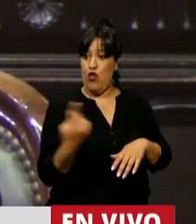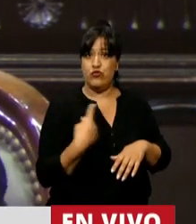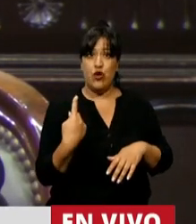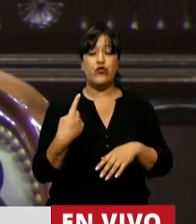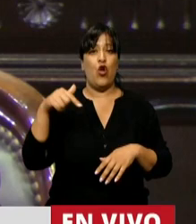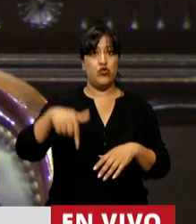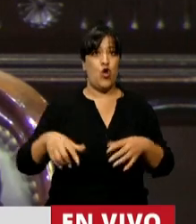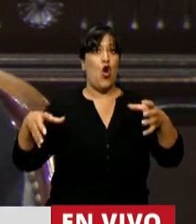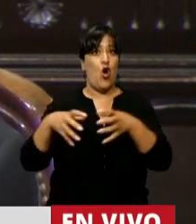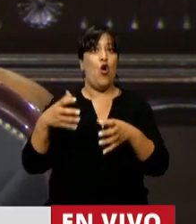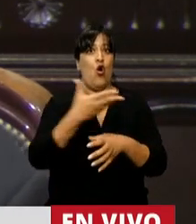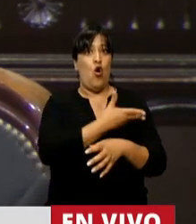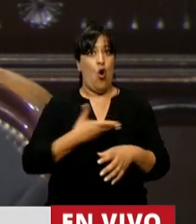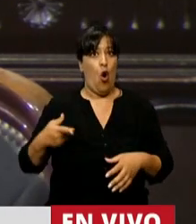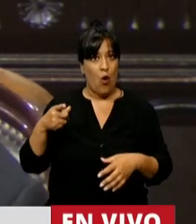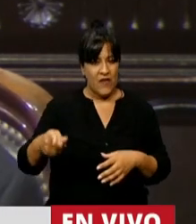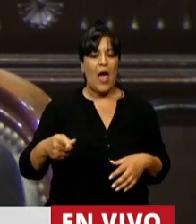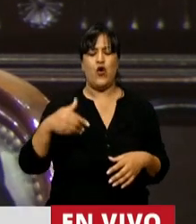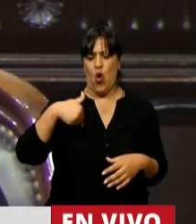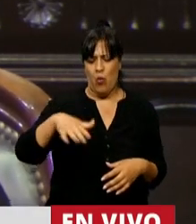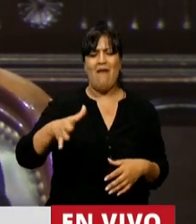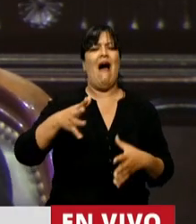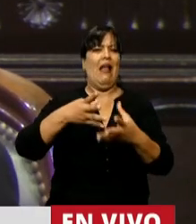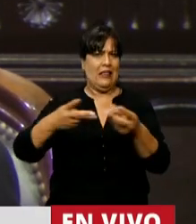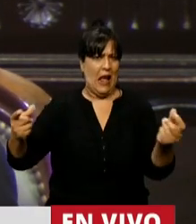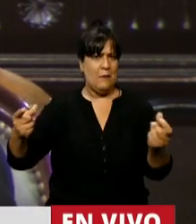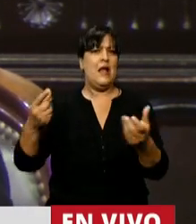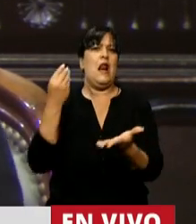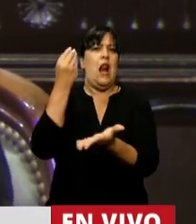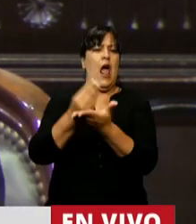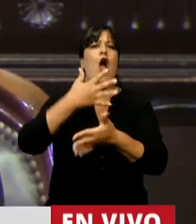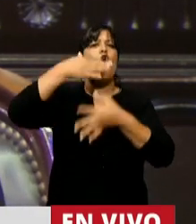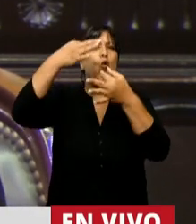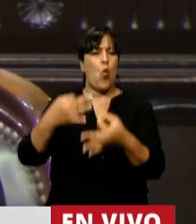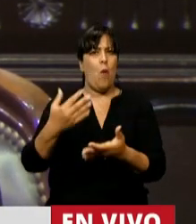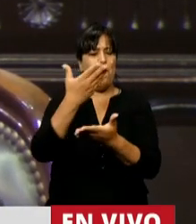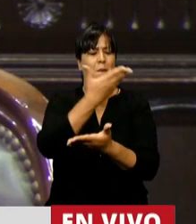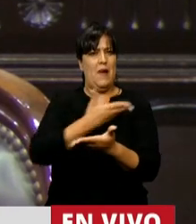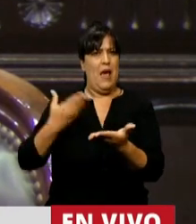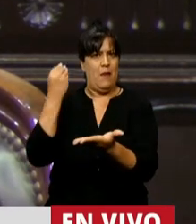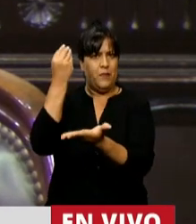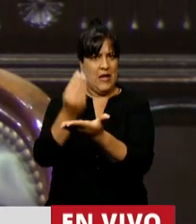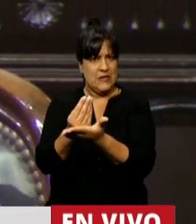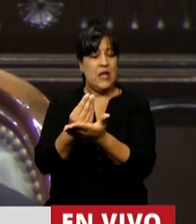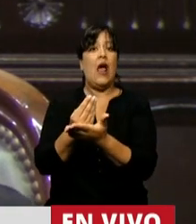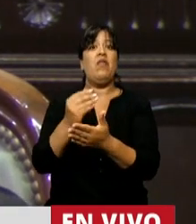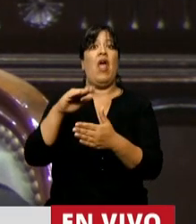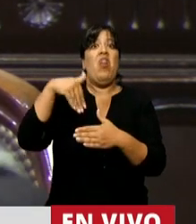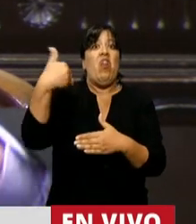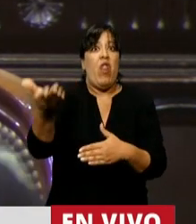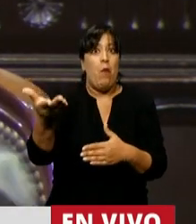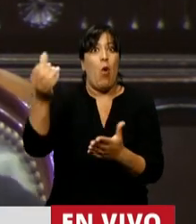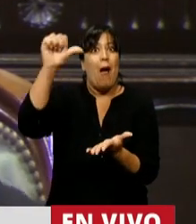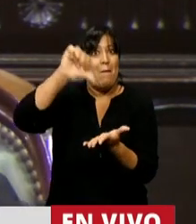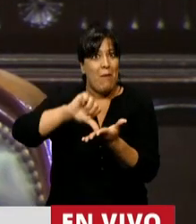gobierno, cuando cumplamos nuestro mandato, dejáramos un país todavía